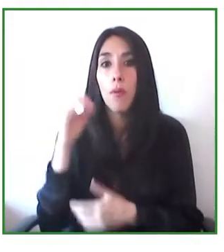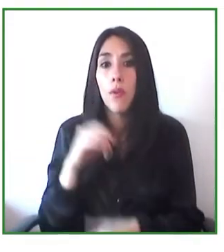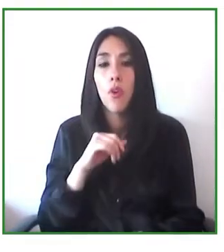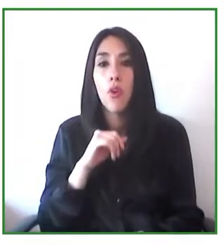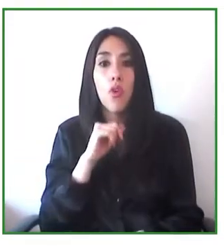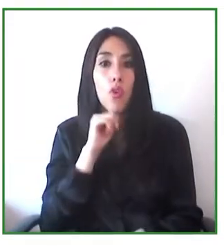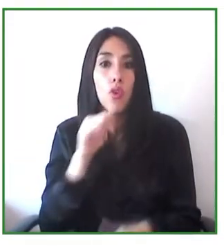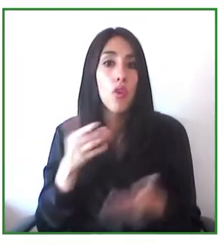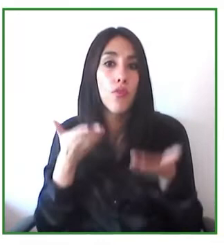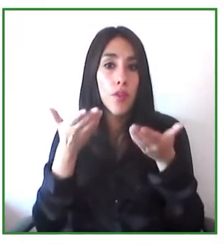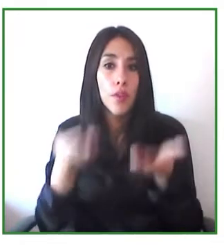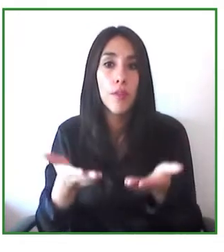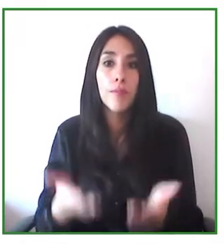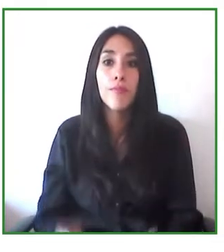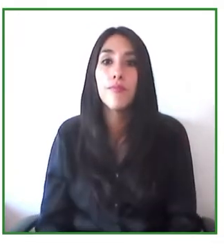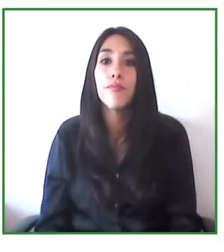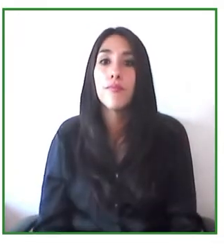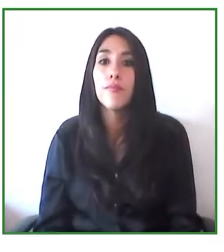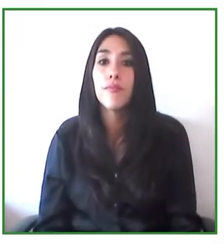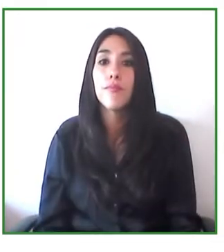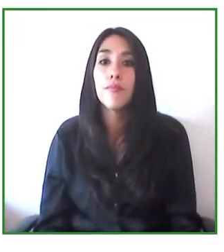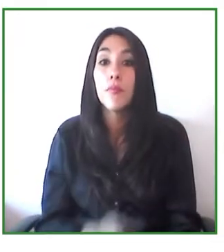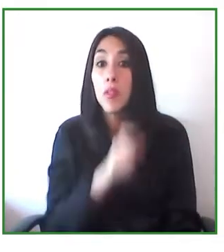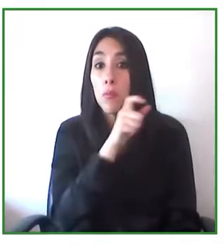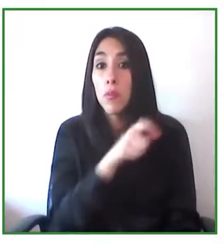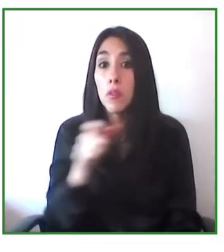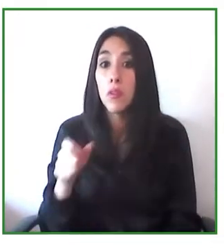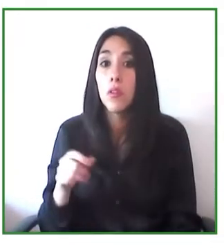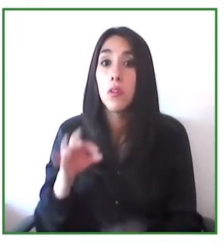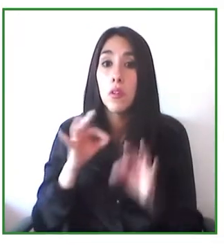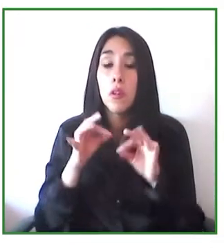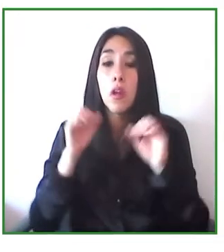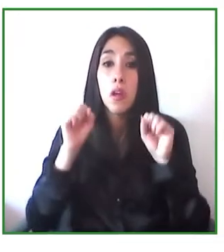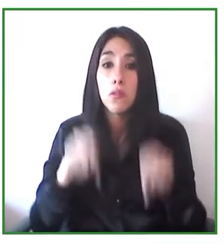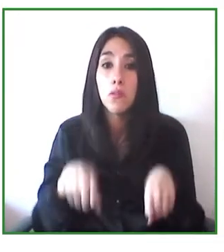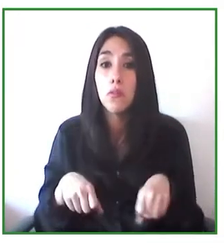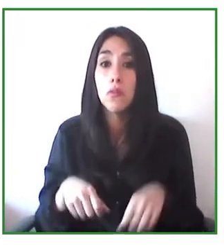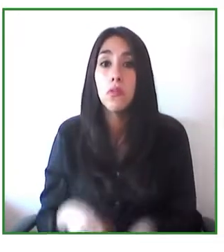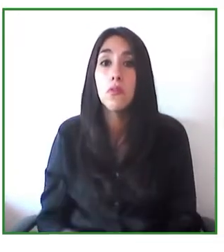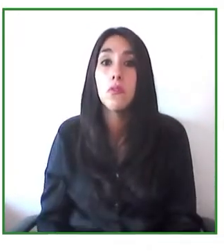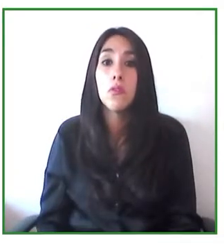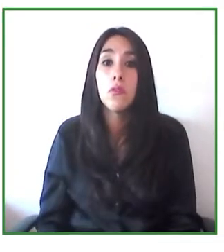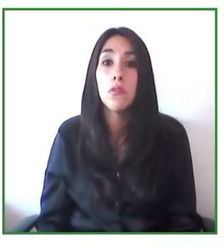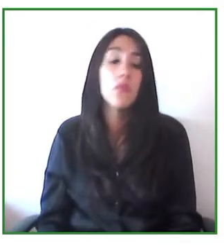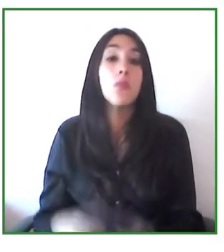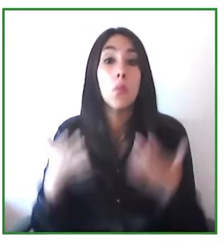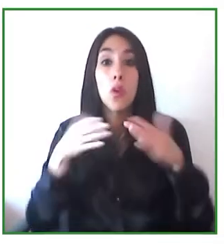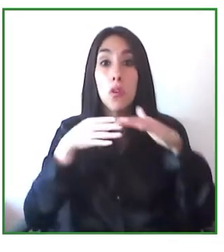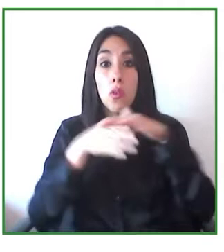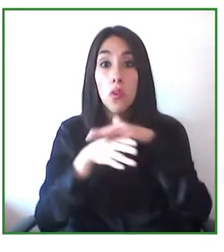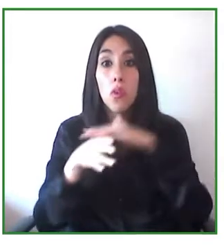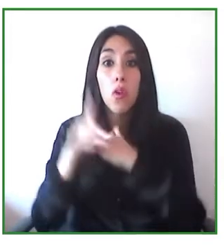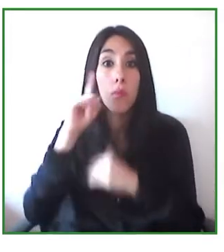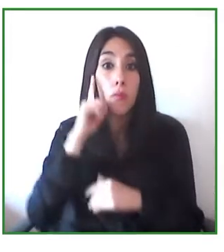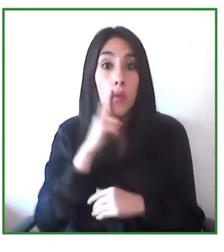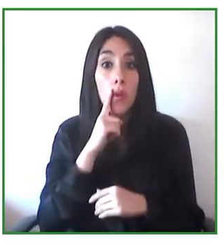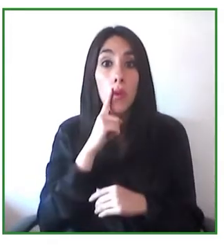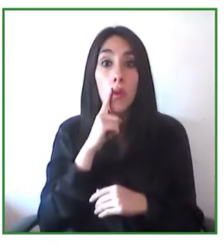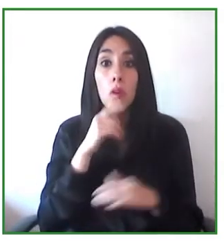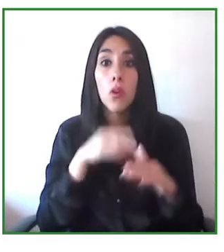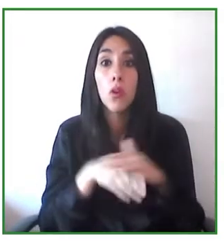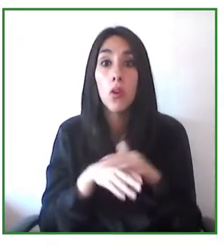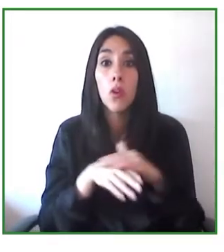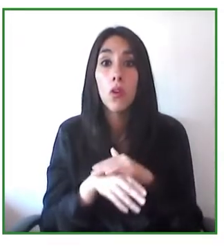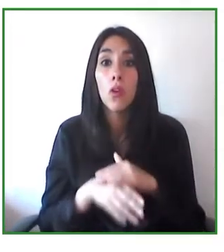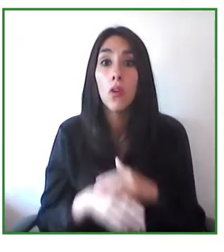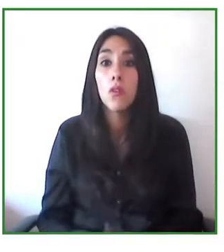suficiente para poder que las personas sordas accedan a una notaría o a un centro de salud. Entonces, como